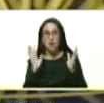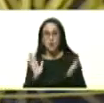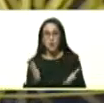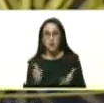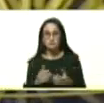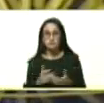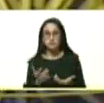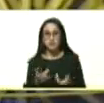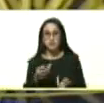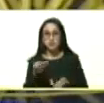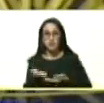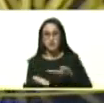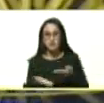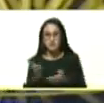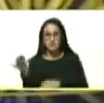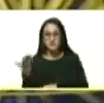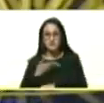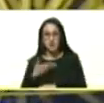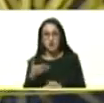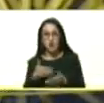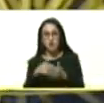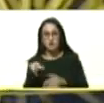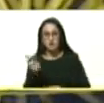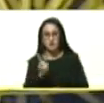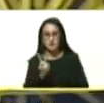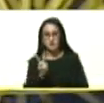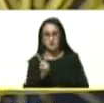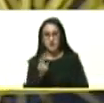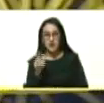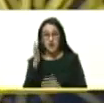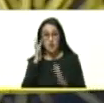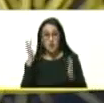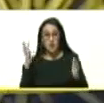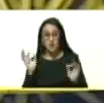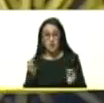de solicitud de sanciones contra Venezuela.